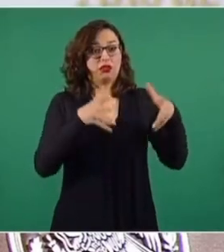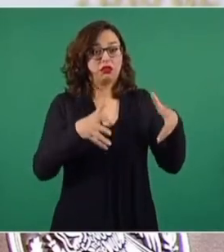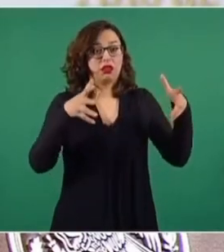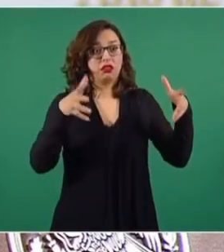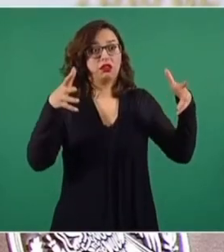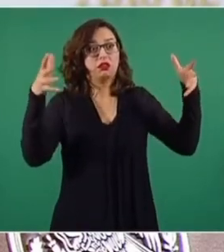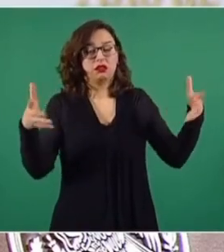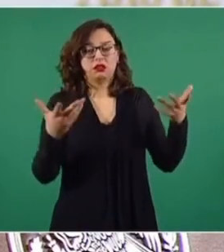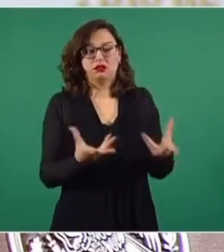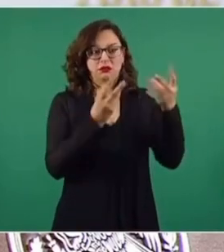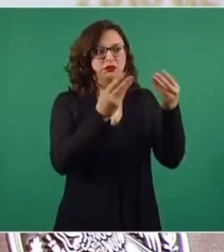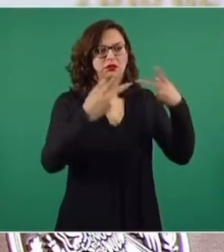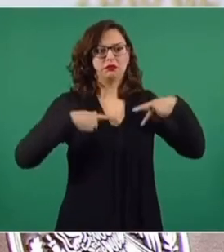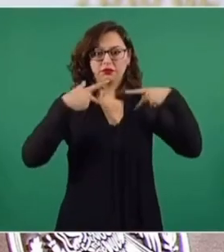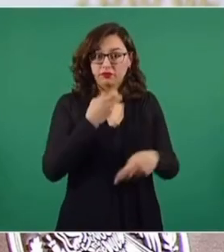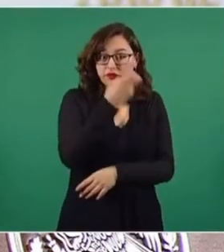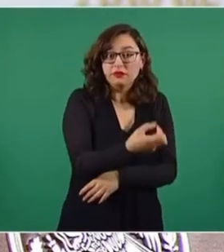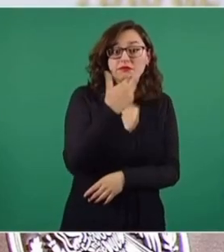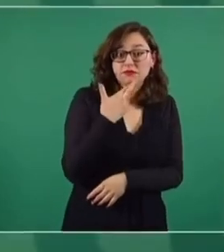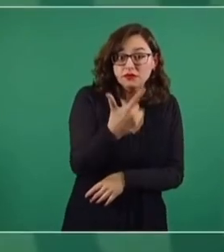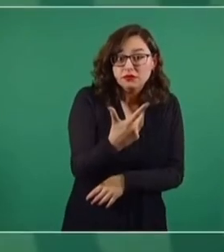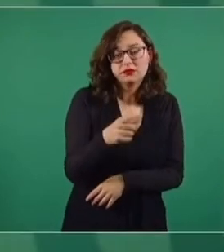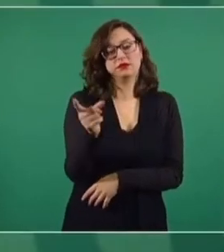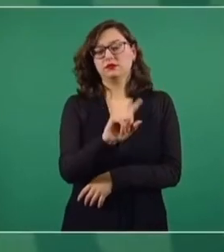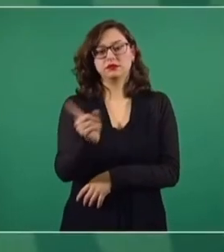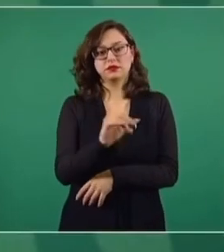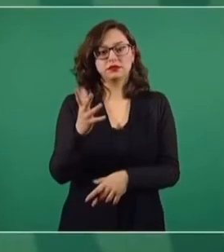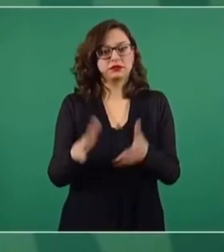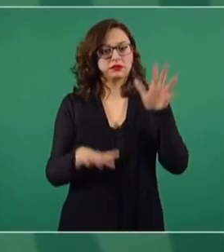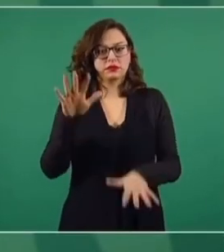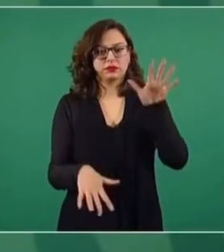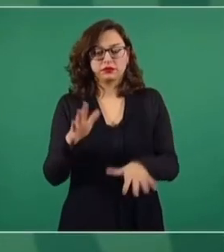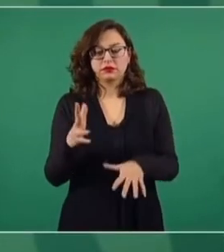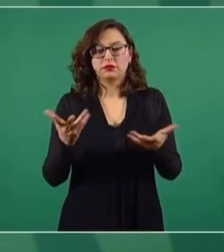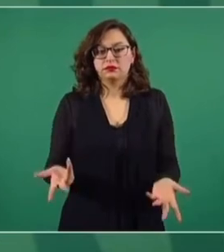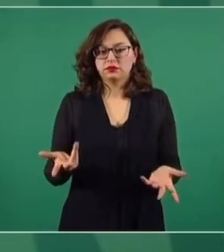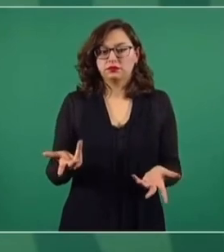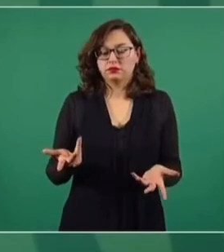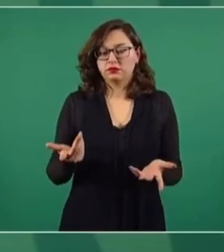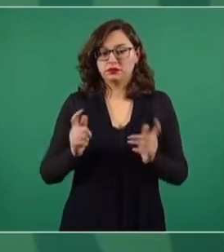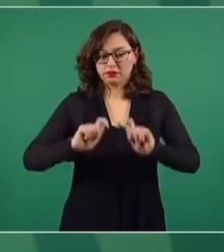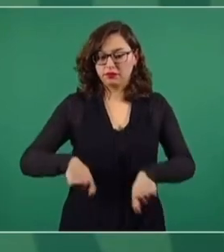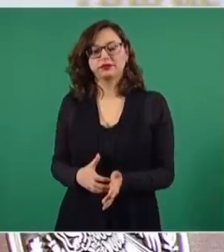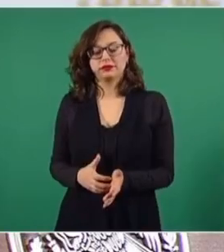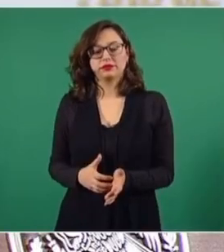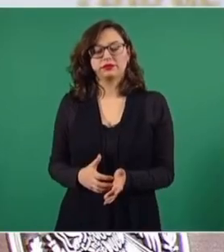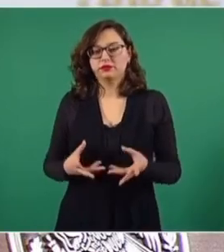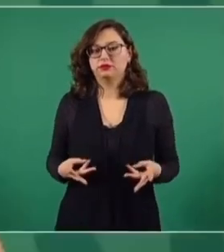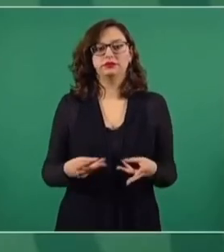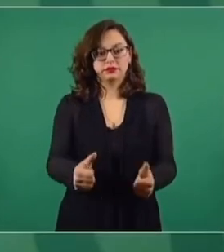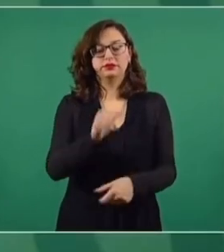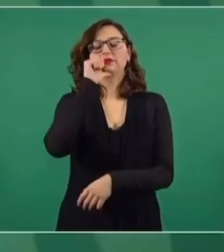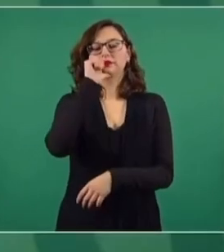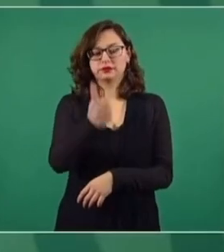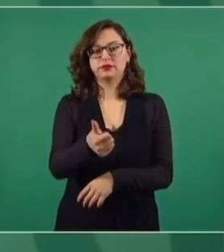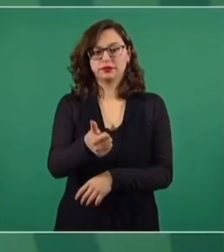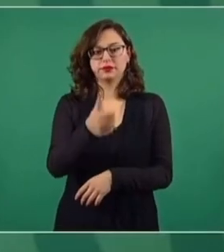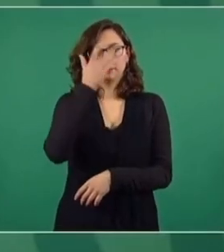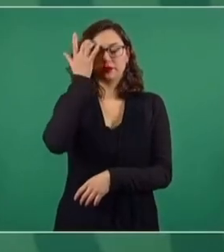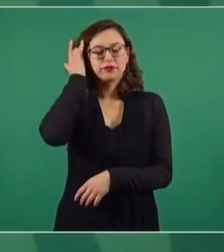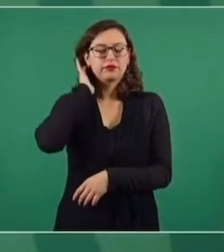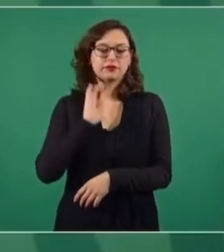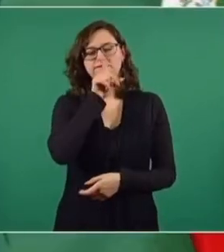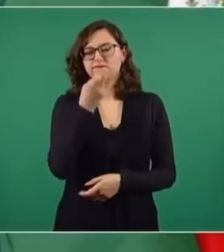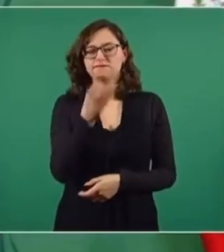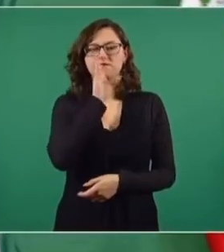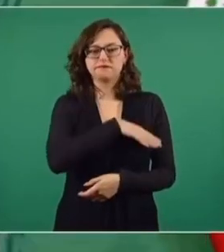Hay muchos cargos que no se nombran y se ahorra también, no se gasta, y hay que